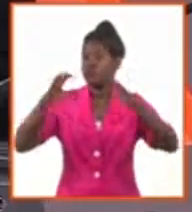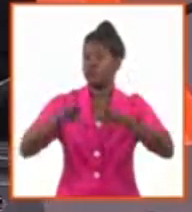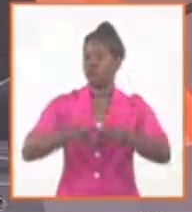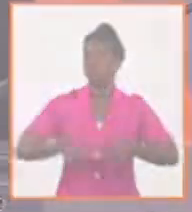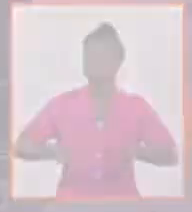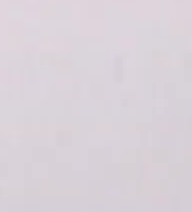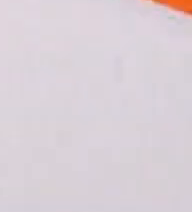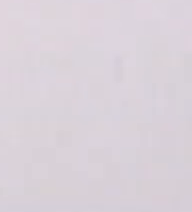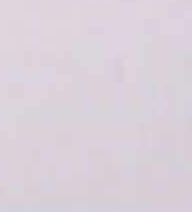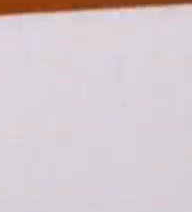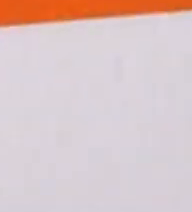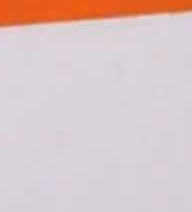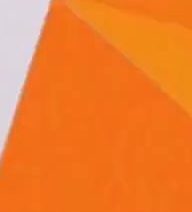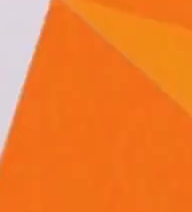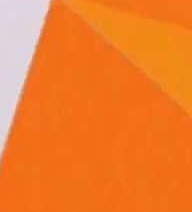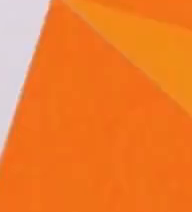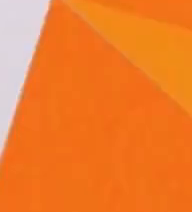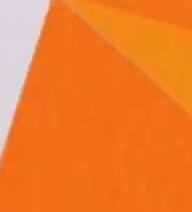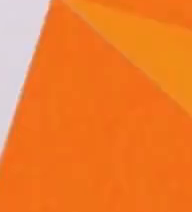Mesa Redonda.